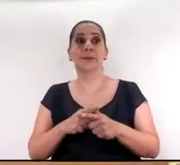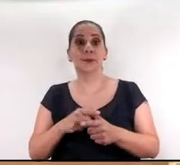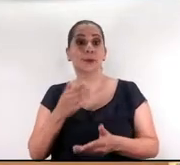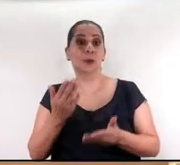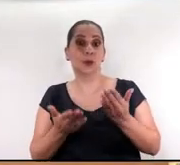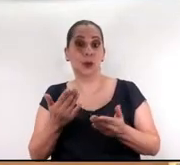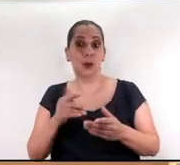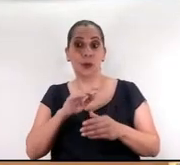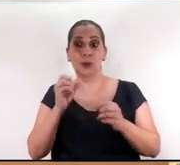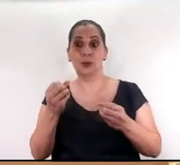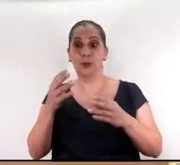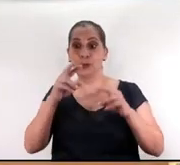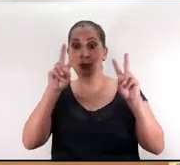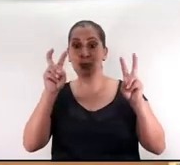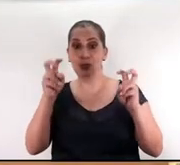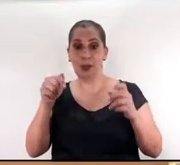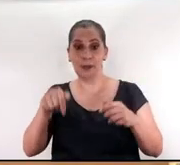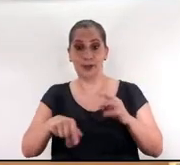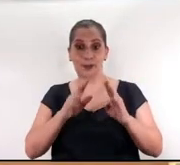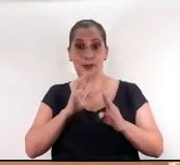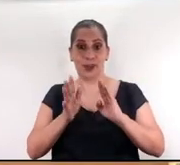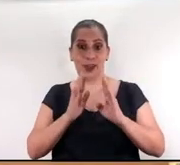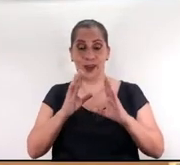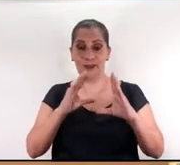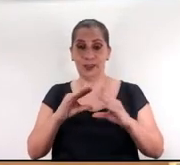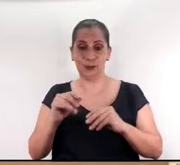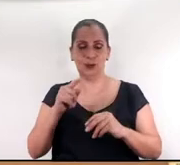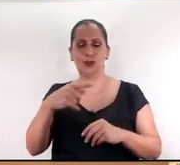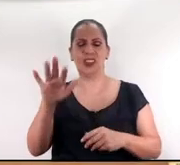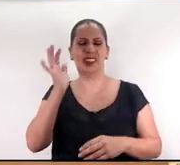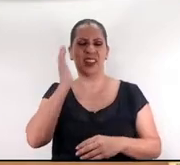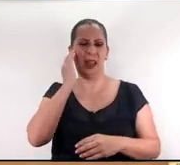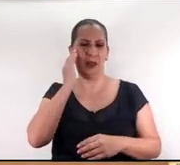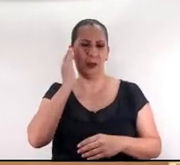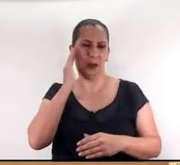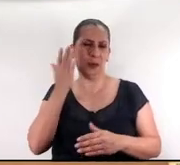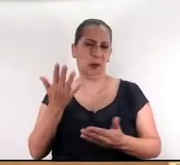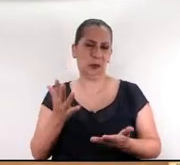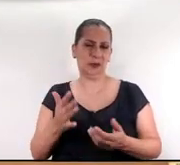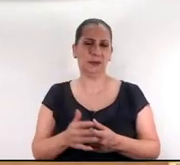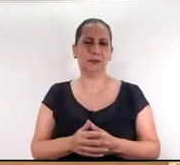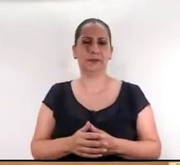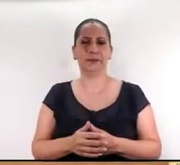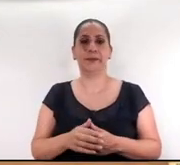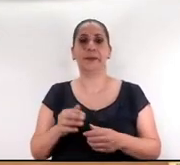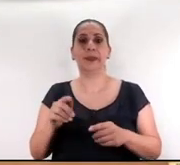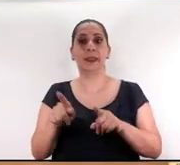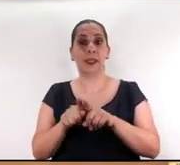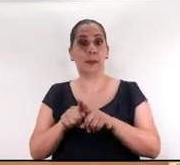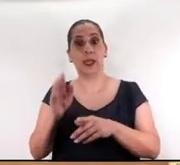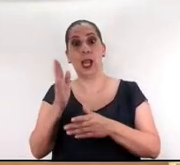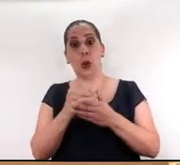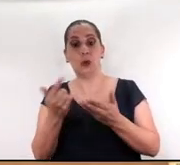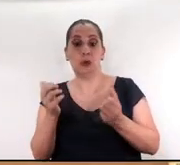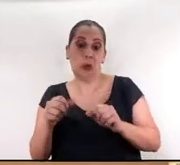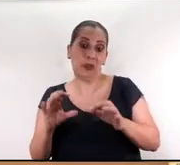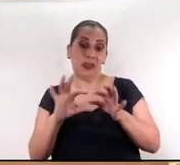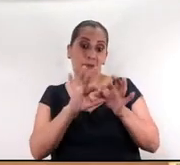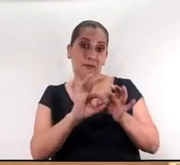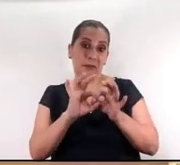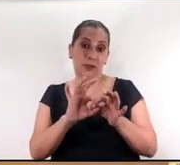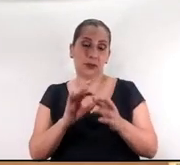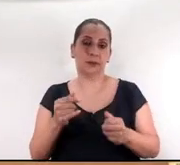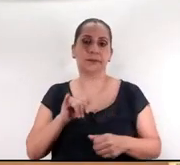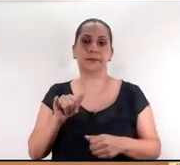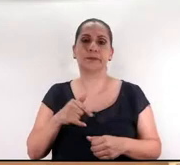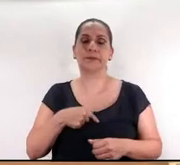muchos de los temas que vamos a conversar esta noche también ya usted los conoce por encimita, don Rodolfo, y pues también algunos está vinculado. Como bien